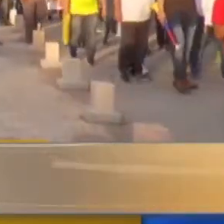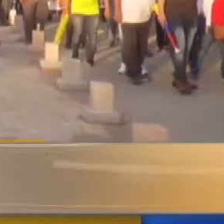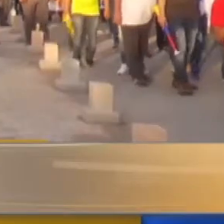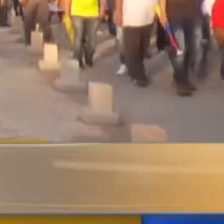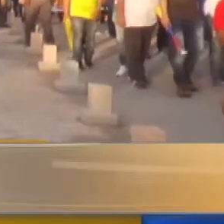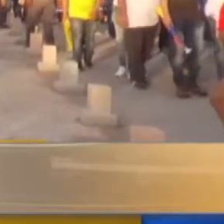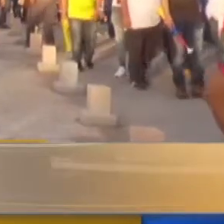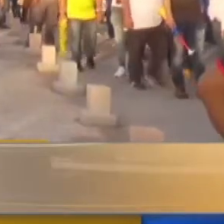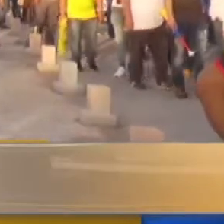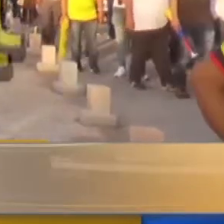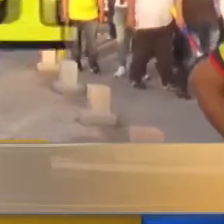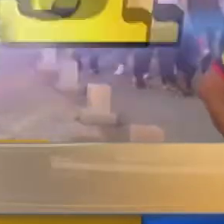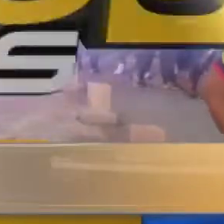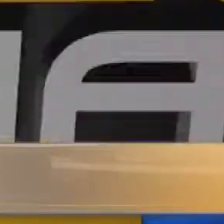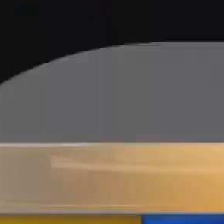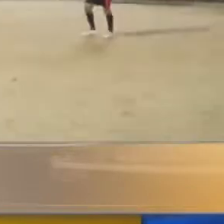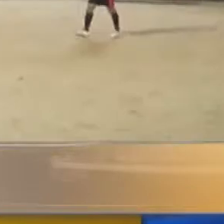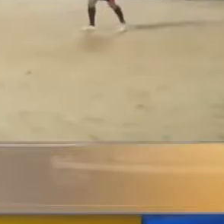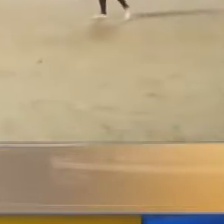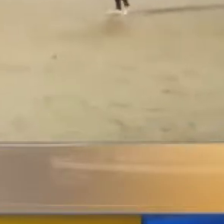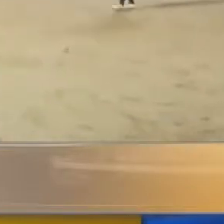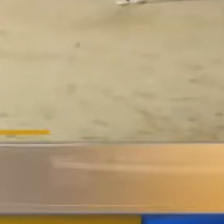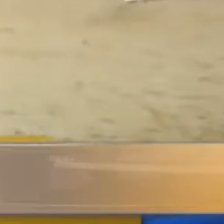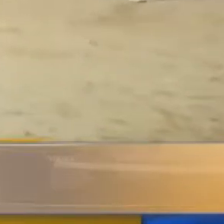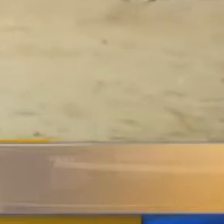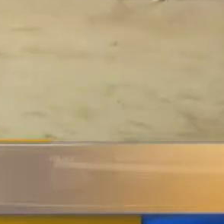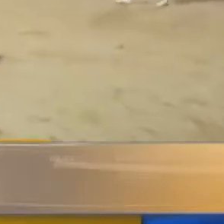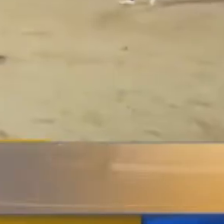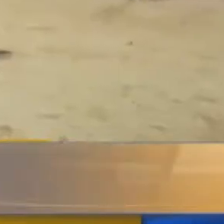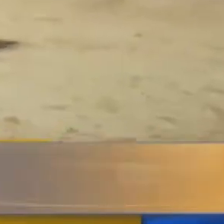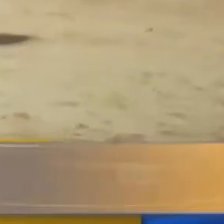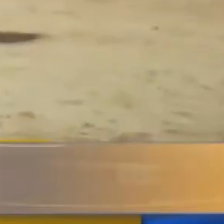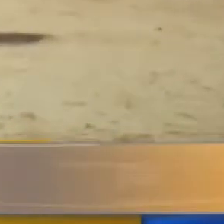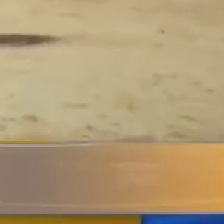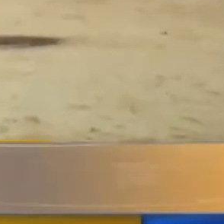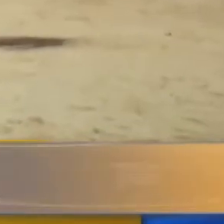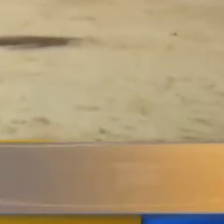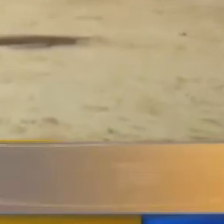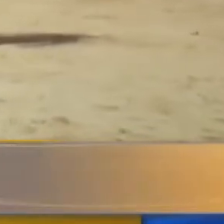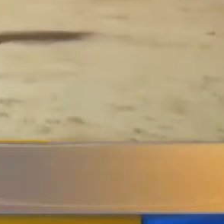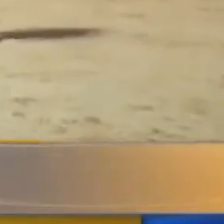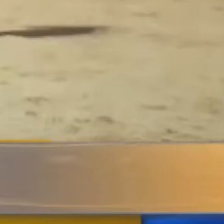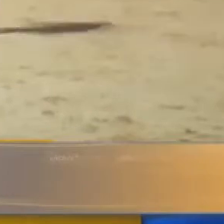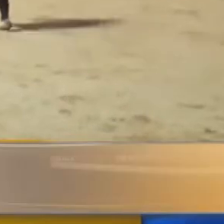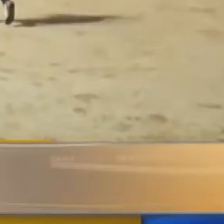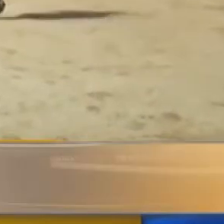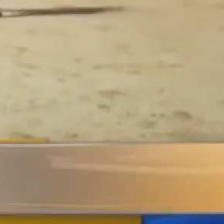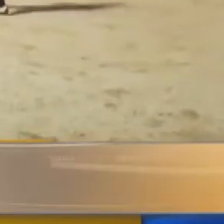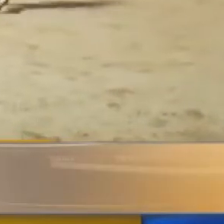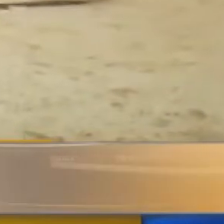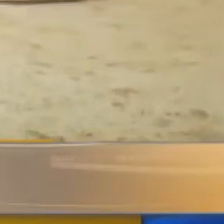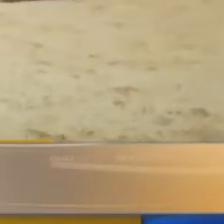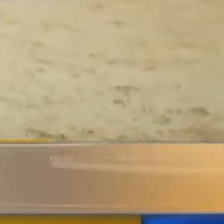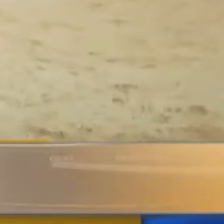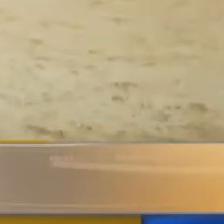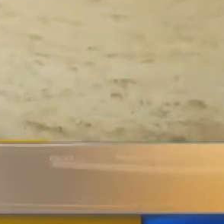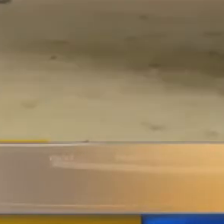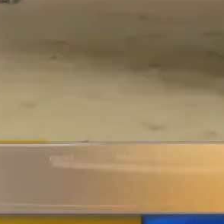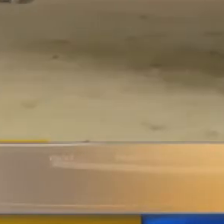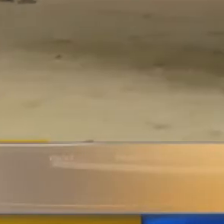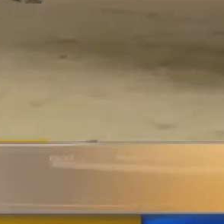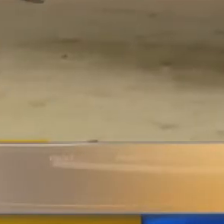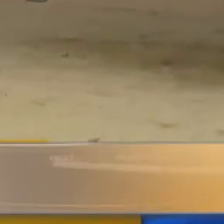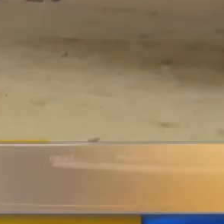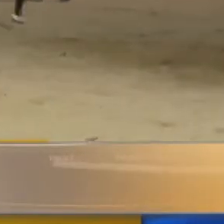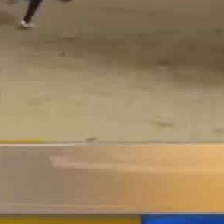debe afrontar su arzobispado. Y en los deportes, les tendremos información sobre el torneo de minifútbol Panitas, que se